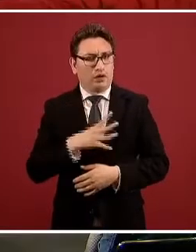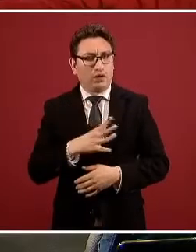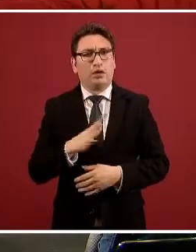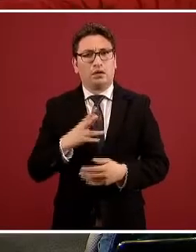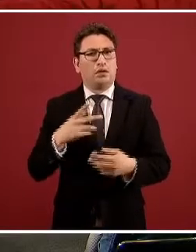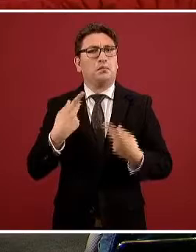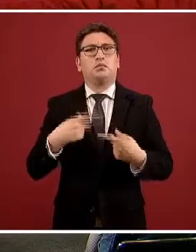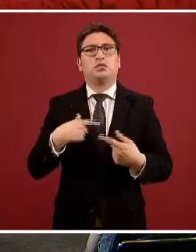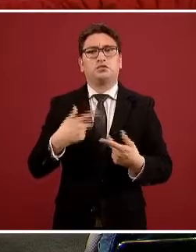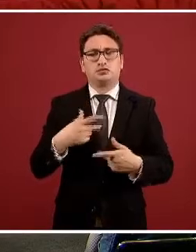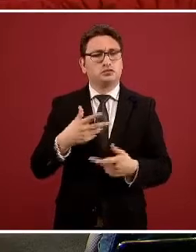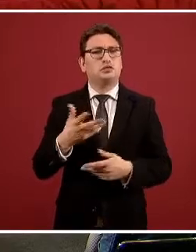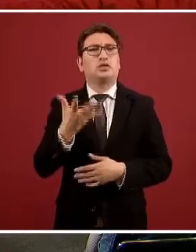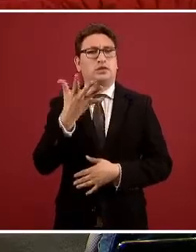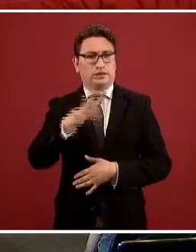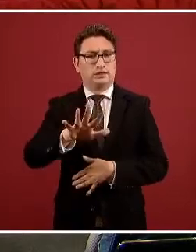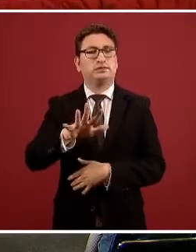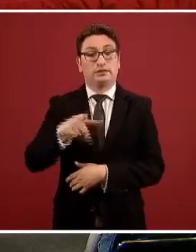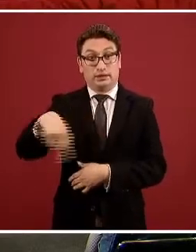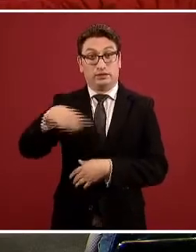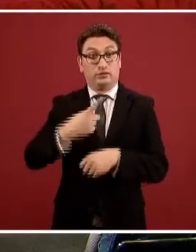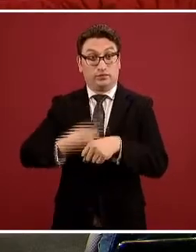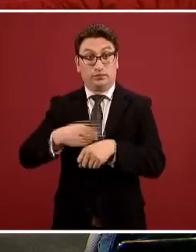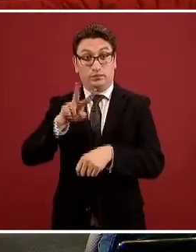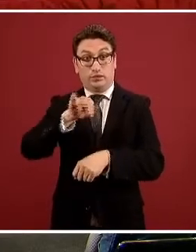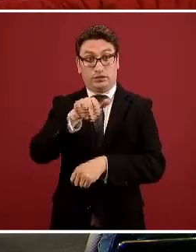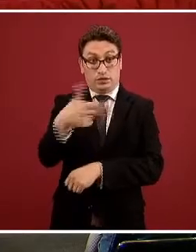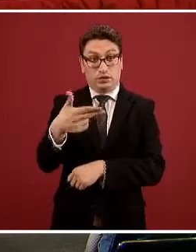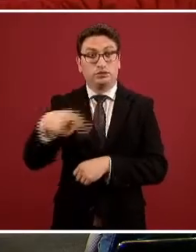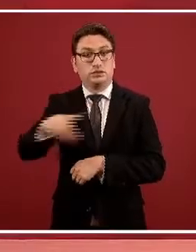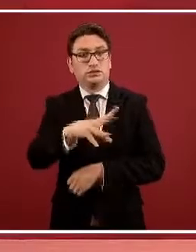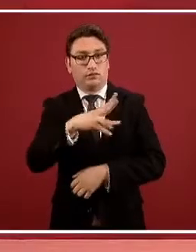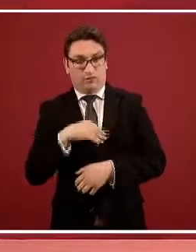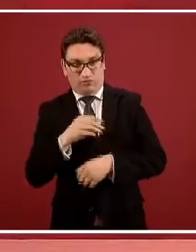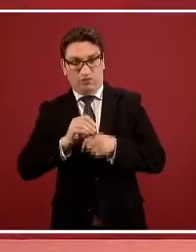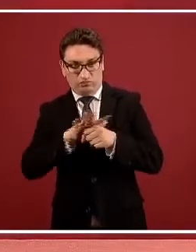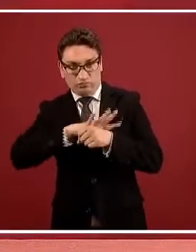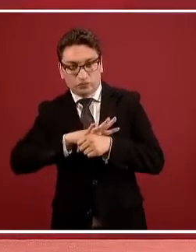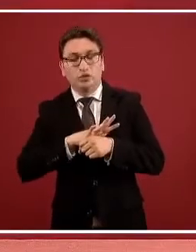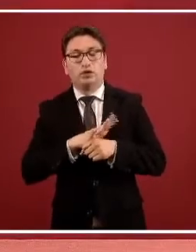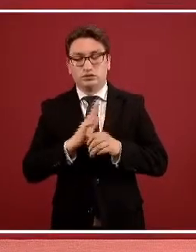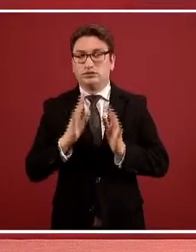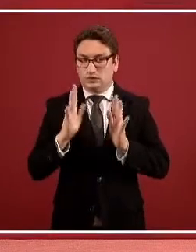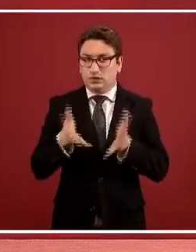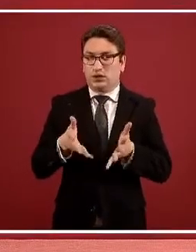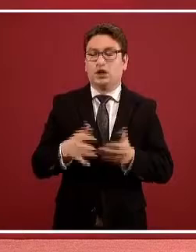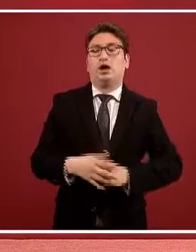10 personas con VIH que se han infectado, quizá un poco más, y que